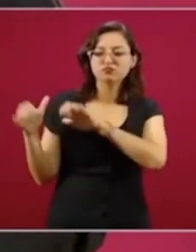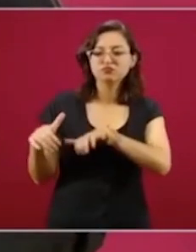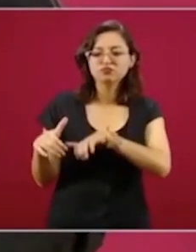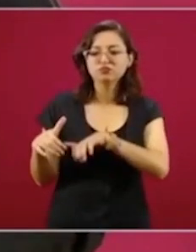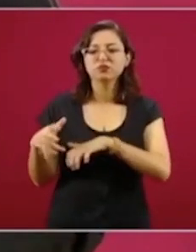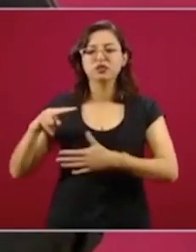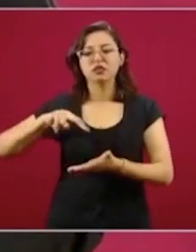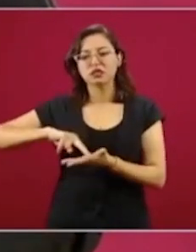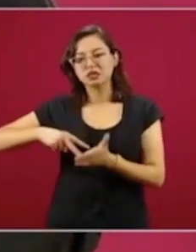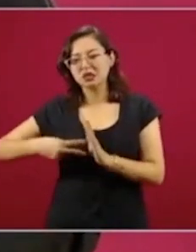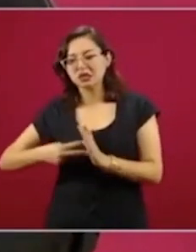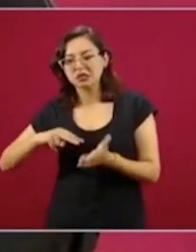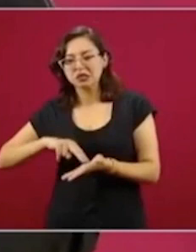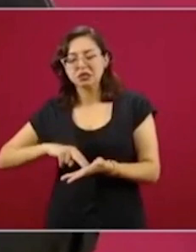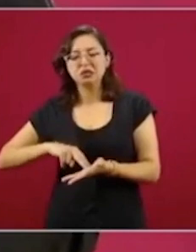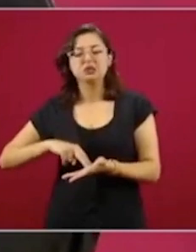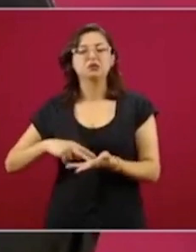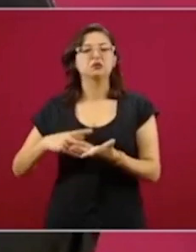al ingeniero